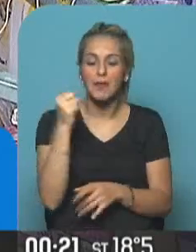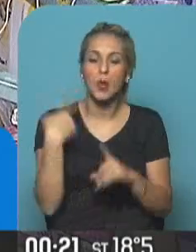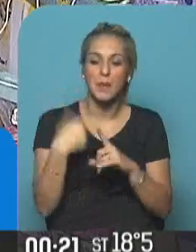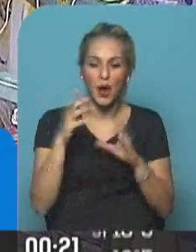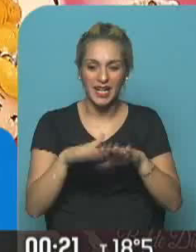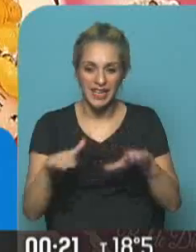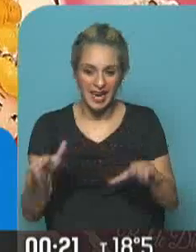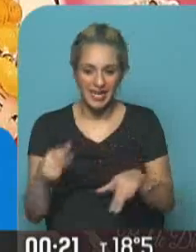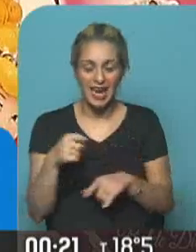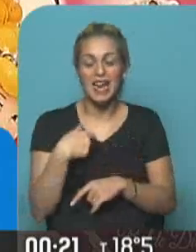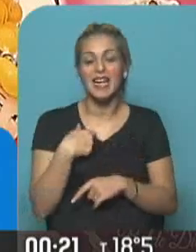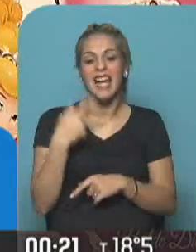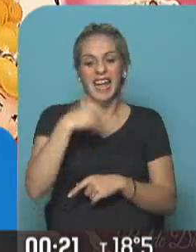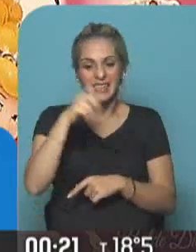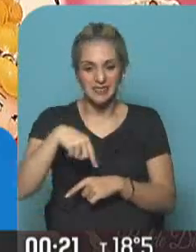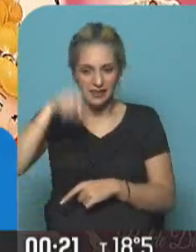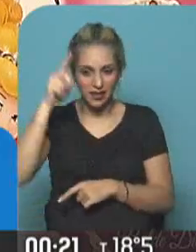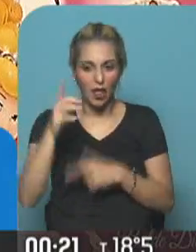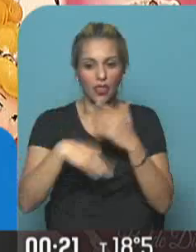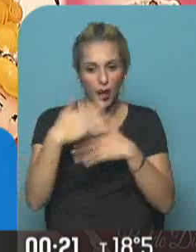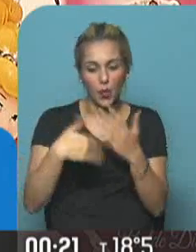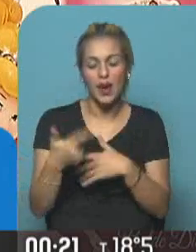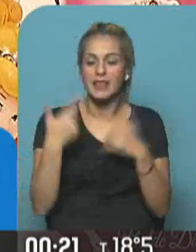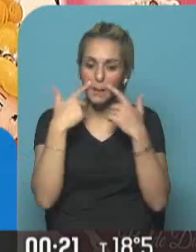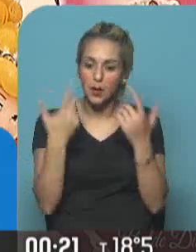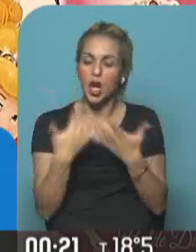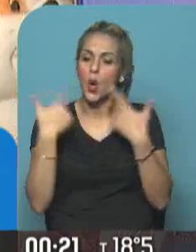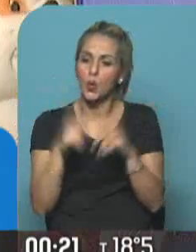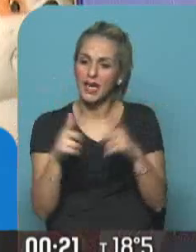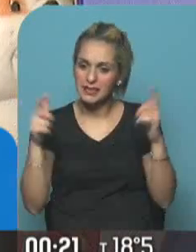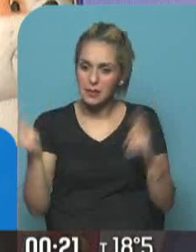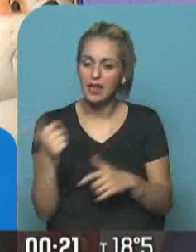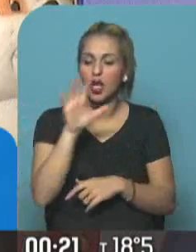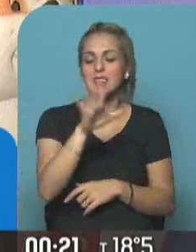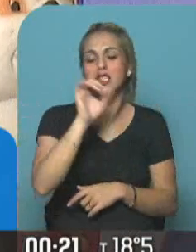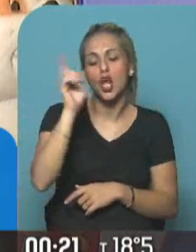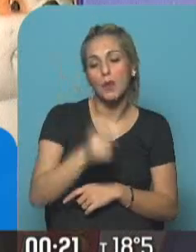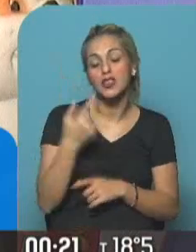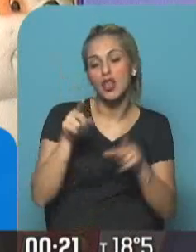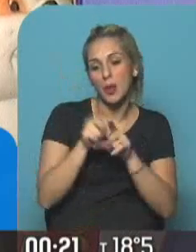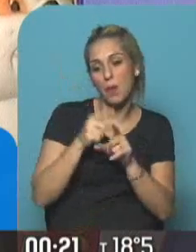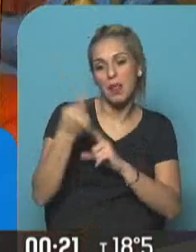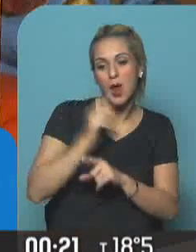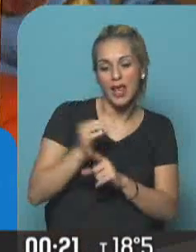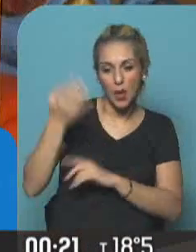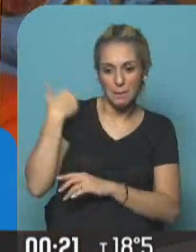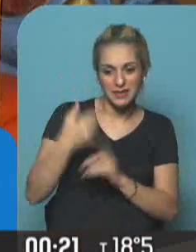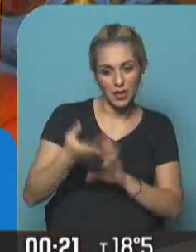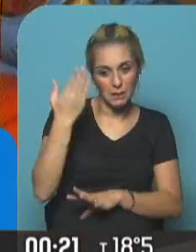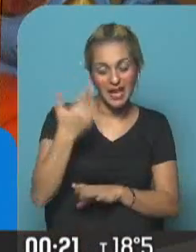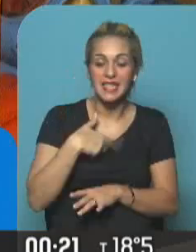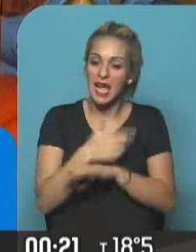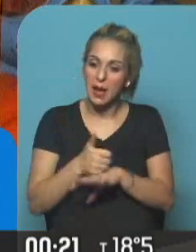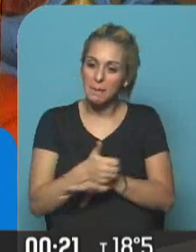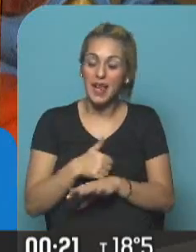la Cámara Argentina de la Industria del Juguete. Destacan un crecimiento del 5% respecto del año pasado, esperando con